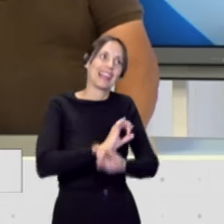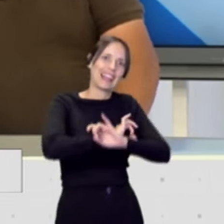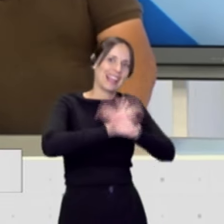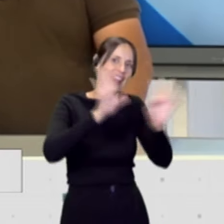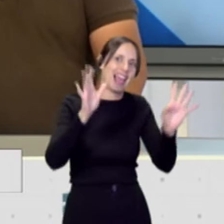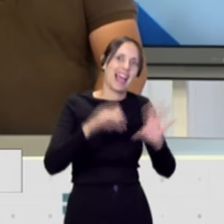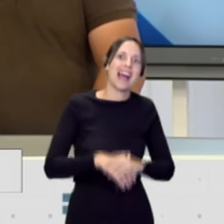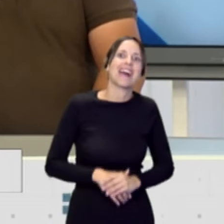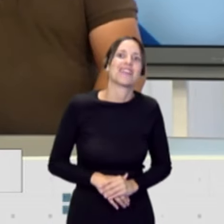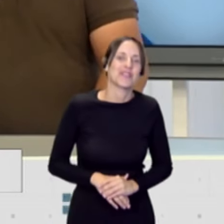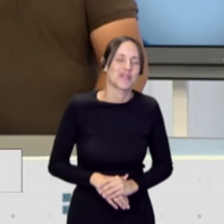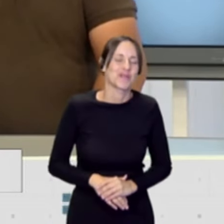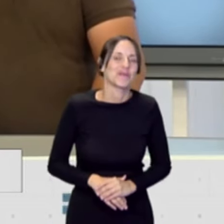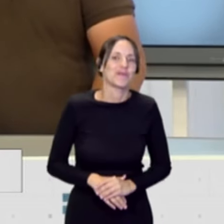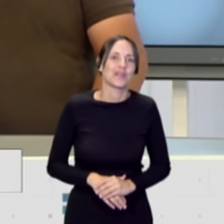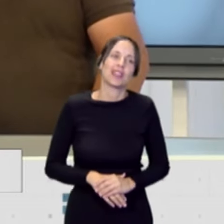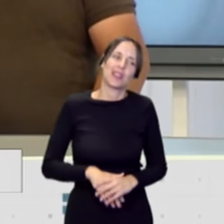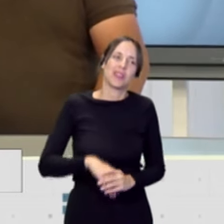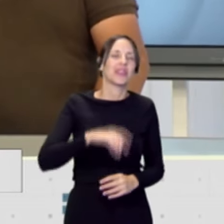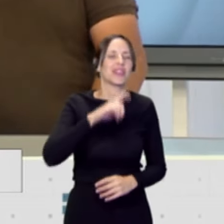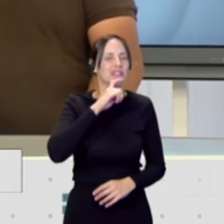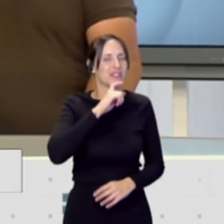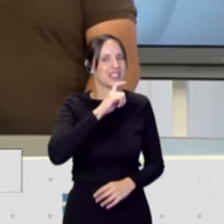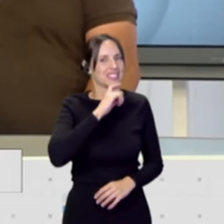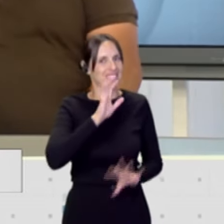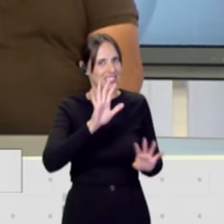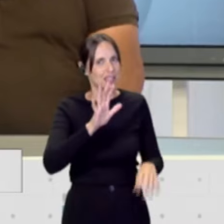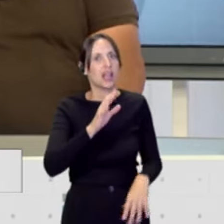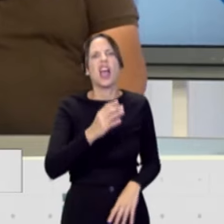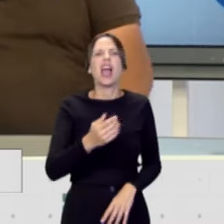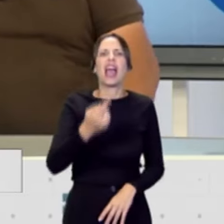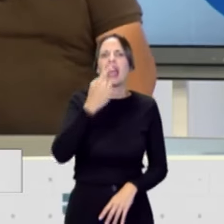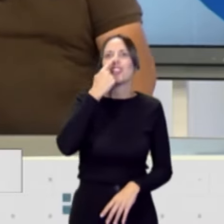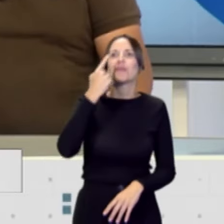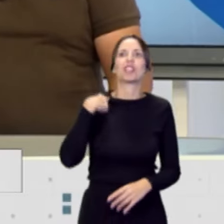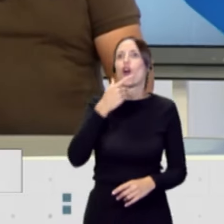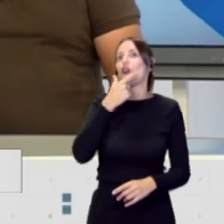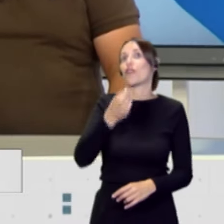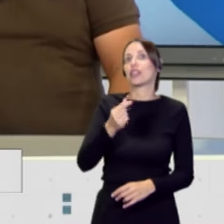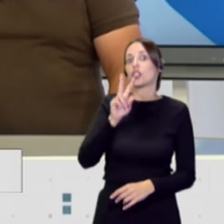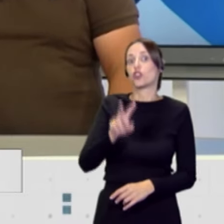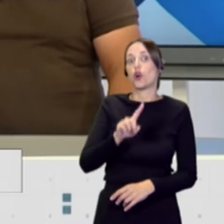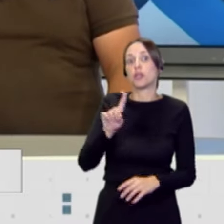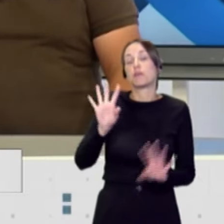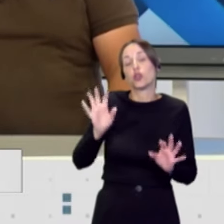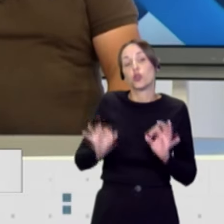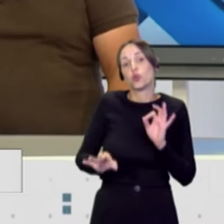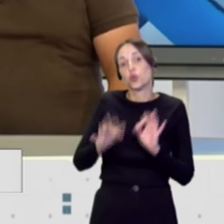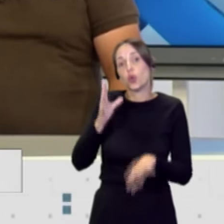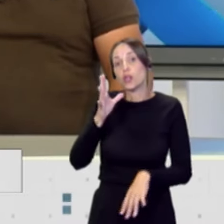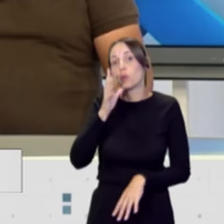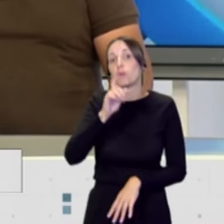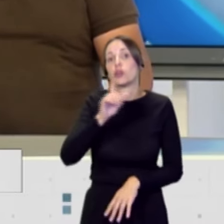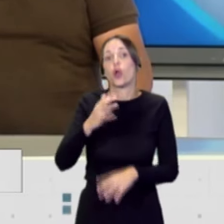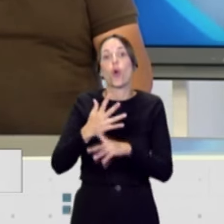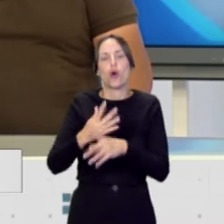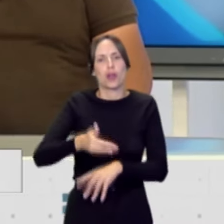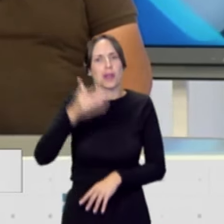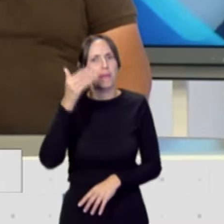Va a estar difícil, no está tan fácil, no que fuera fácil el año pasado, sino que nos vino bien las cosas con jugadores importantes que a lo mejor este